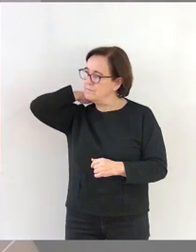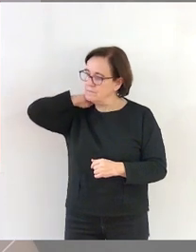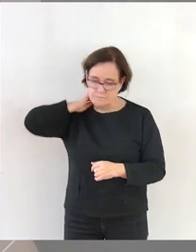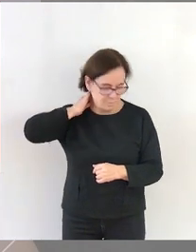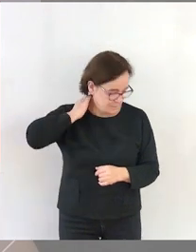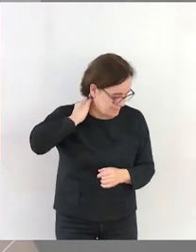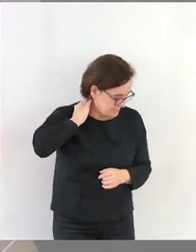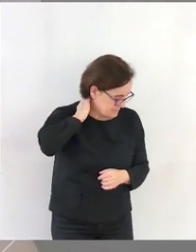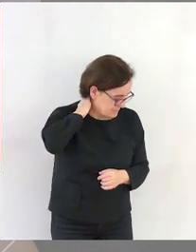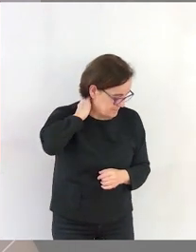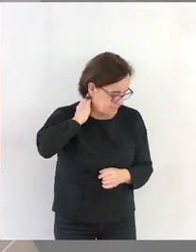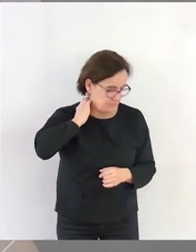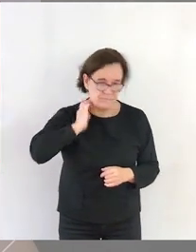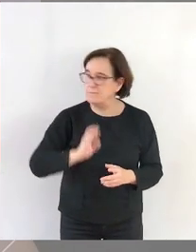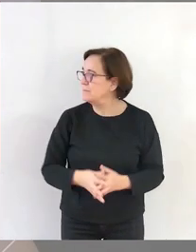gracias